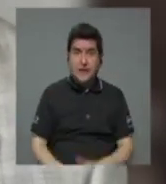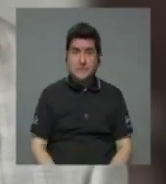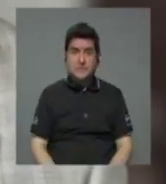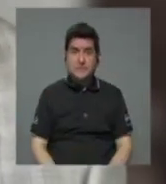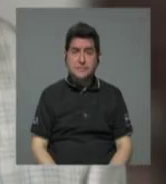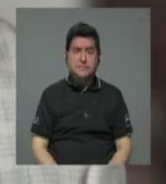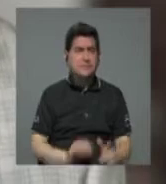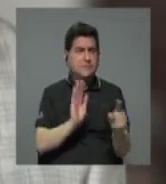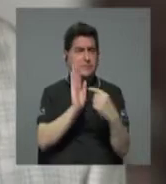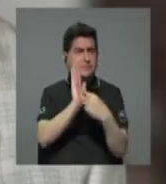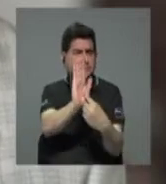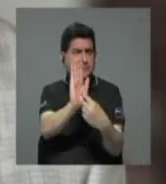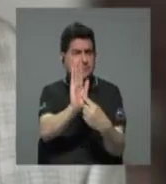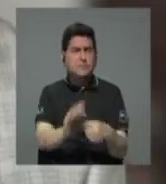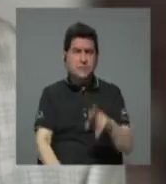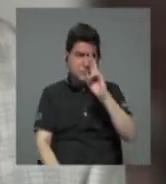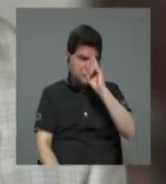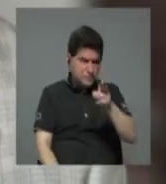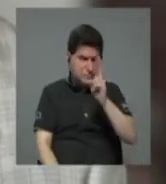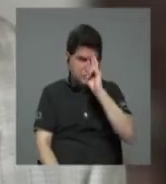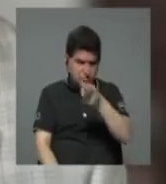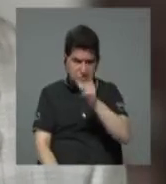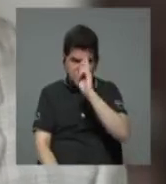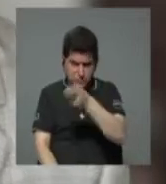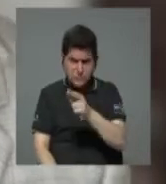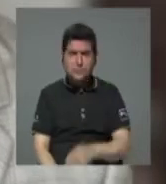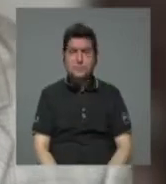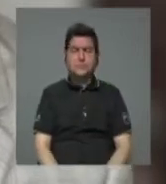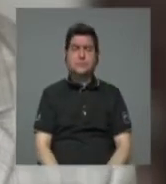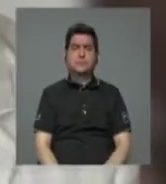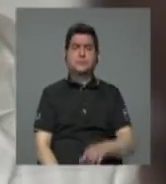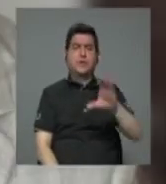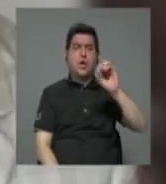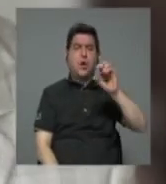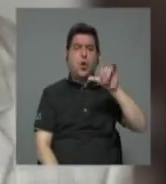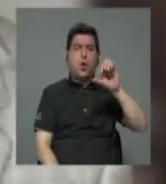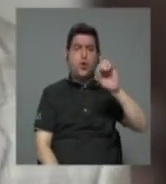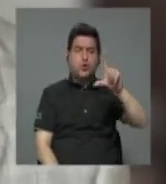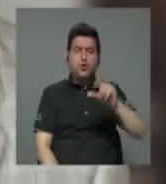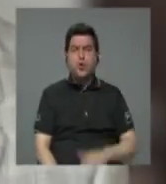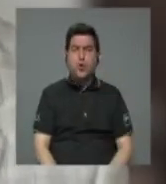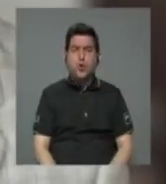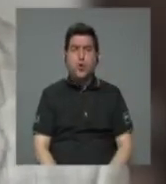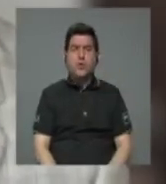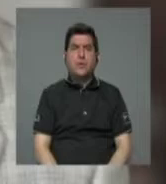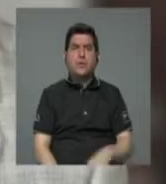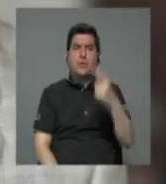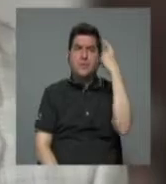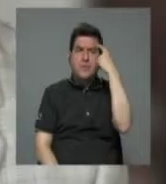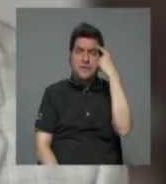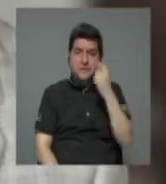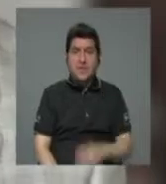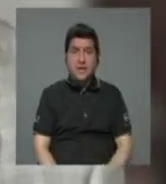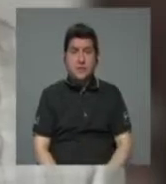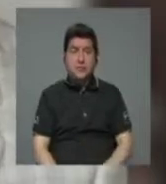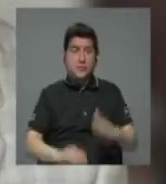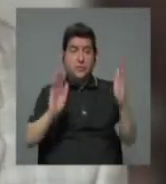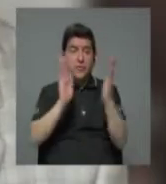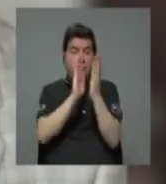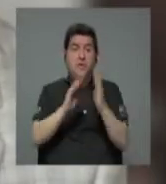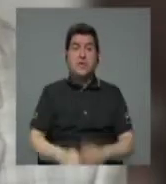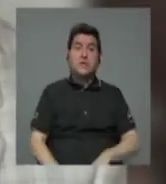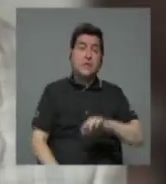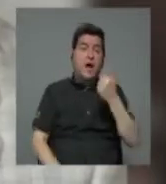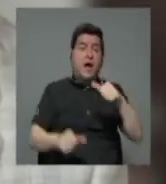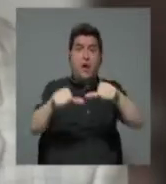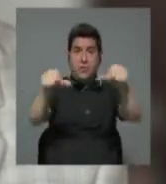van indicando es un reconocimiento de Coyol frente, digamos, a estos grandes medios, frente a